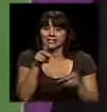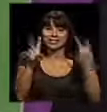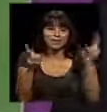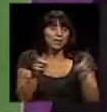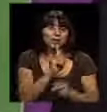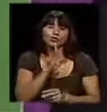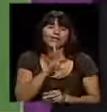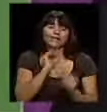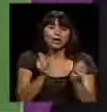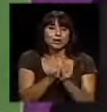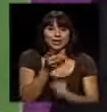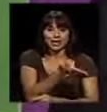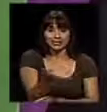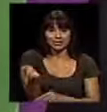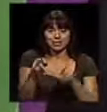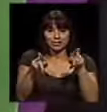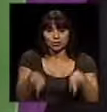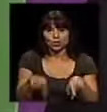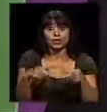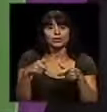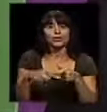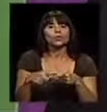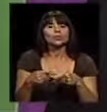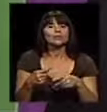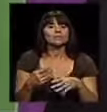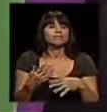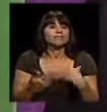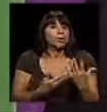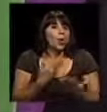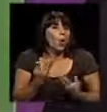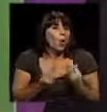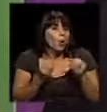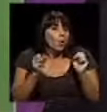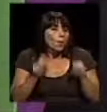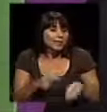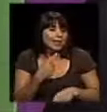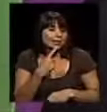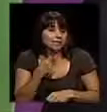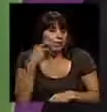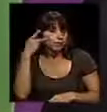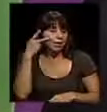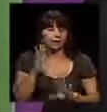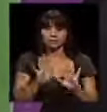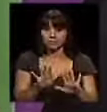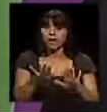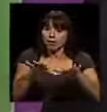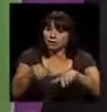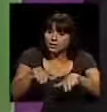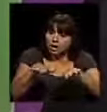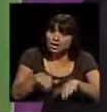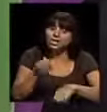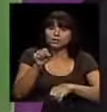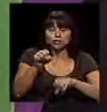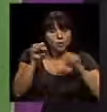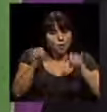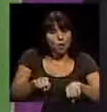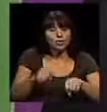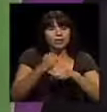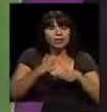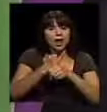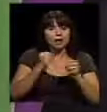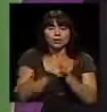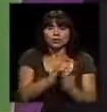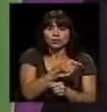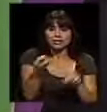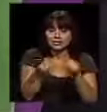casos. ¿De qué manera se podría, no sé, decirle a los padres, ok, estén tranquilos, se puede trabajar de esta manera con ustedes también,